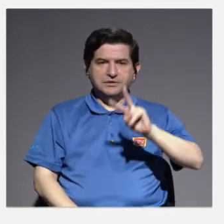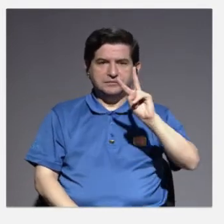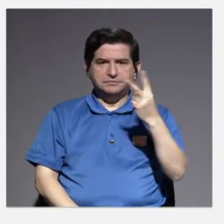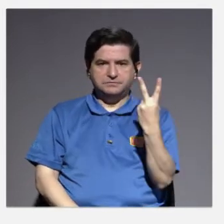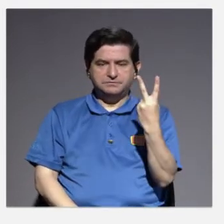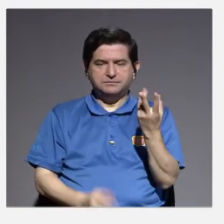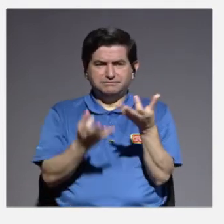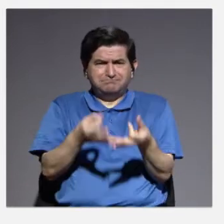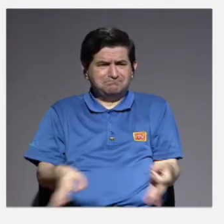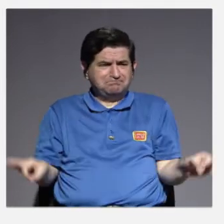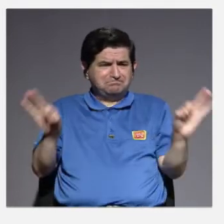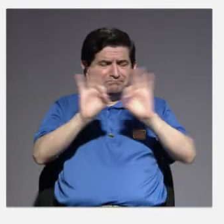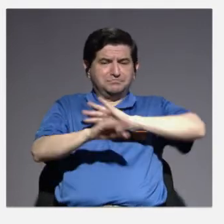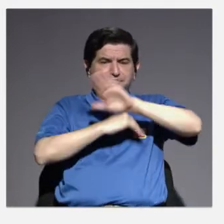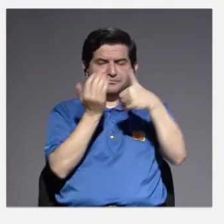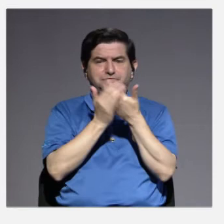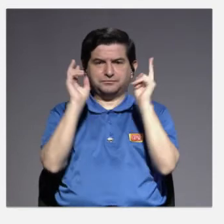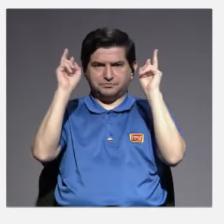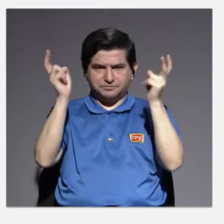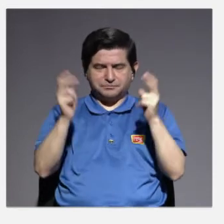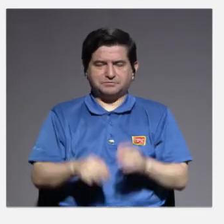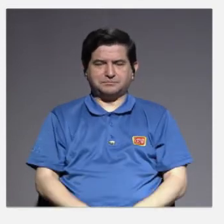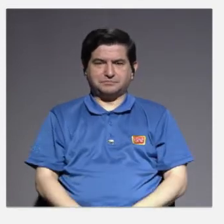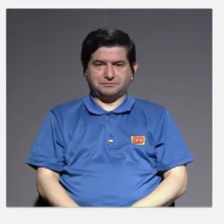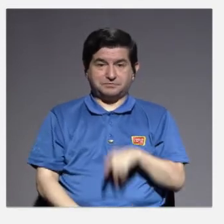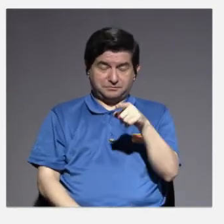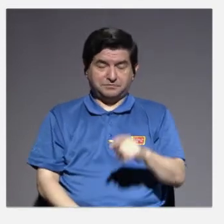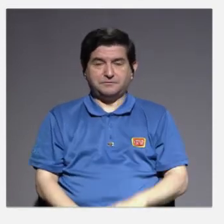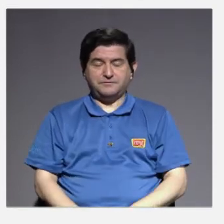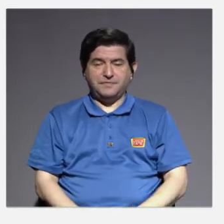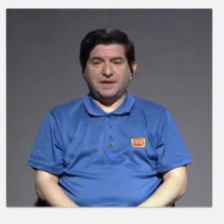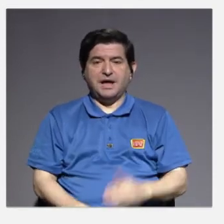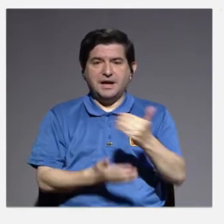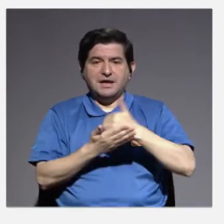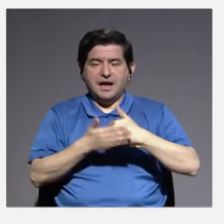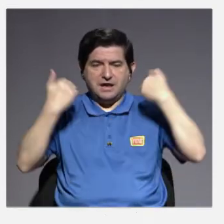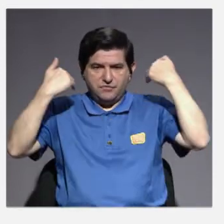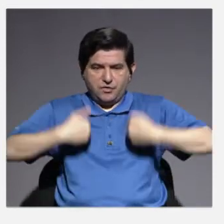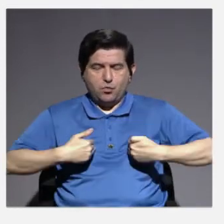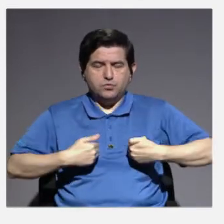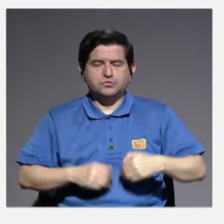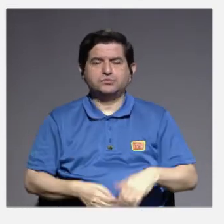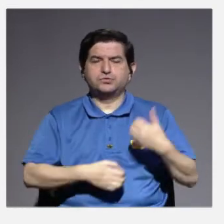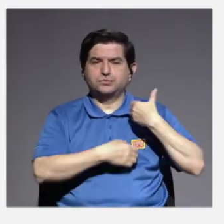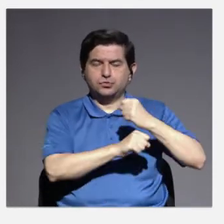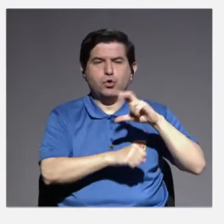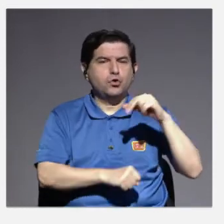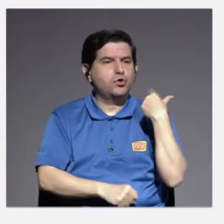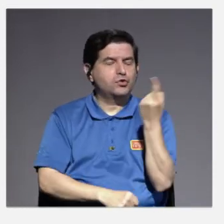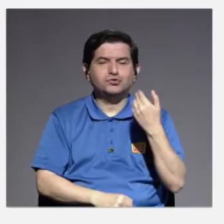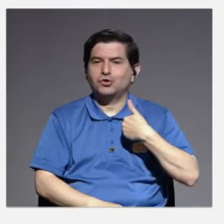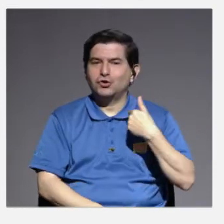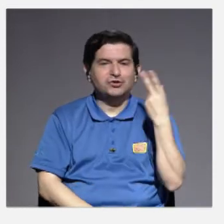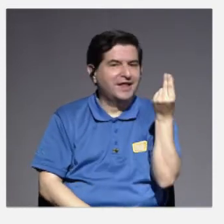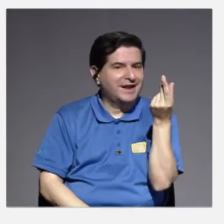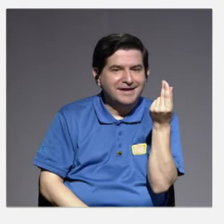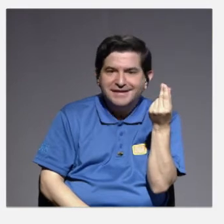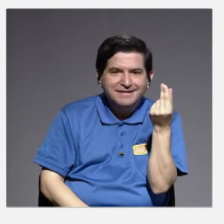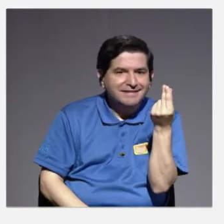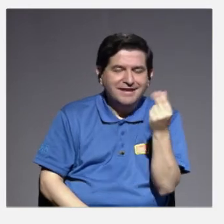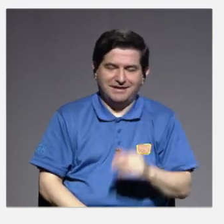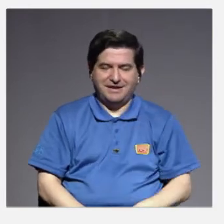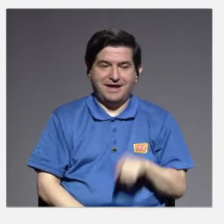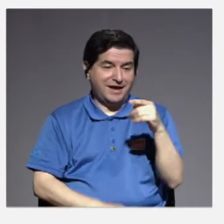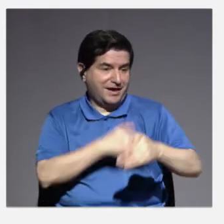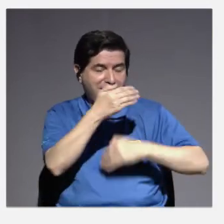es importantísimo todo el tema que tiene que ver con el capital humano de la municipalidad, porque no solamente es que tenga dinero para poder llevar a cabo